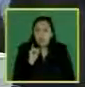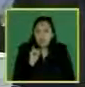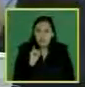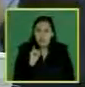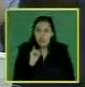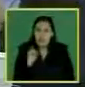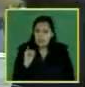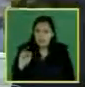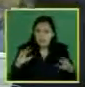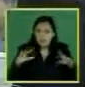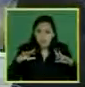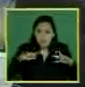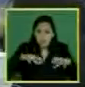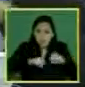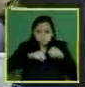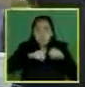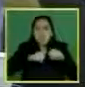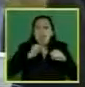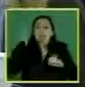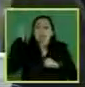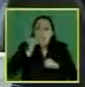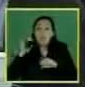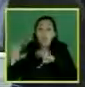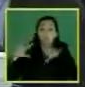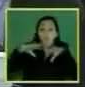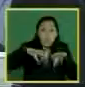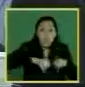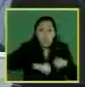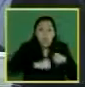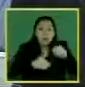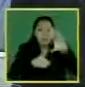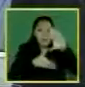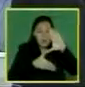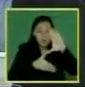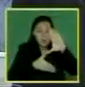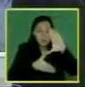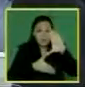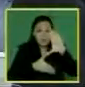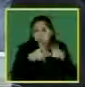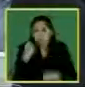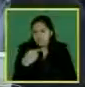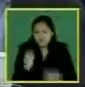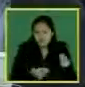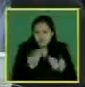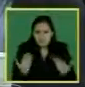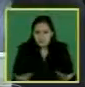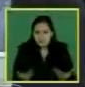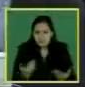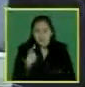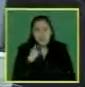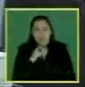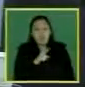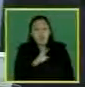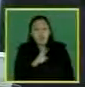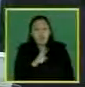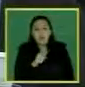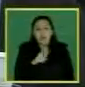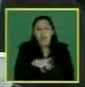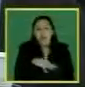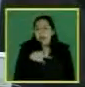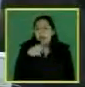la invasión de Europa a América, cuando aquello que llamaron el descubrimiento. Bueno, lo primero que hicieron fue clasificar, ¿te acuerdas? No tienen